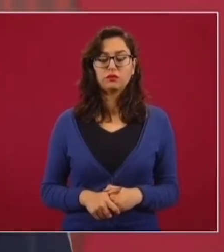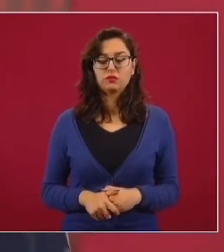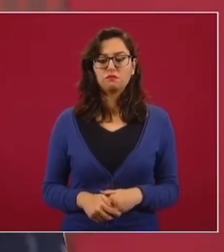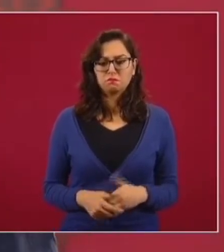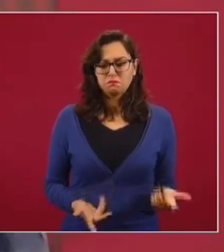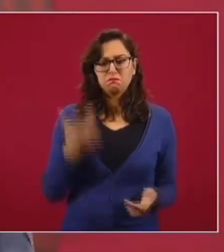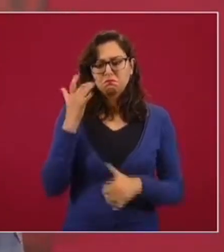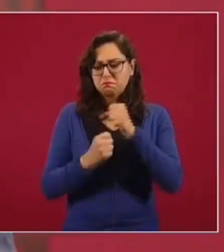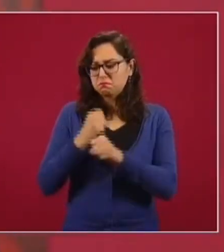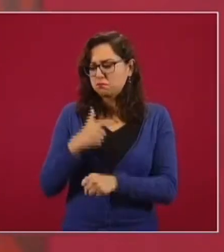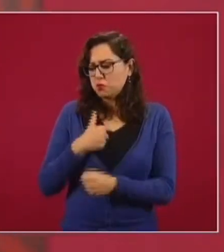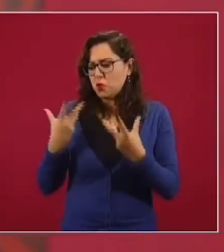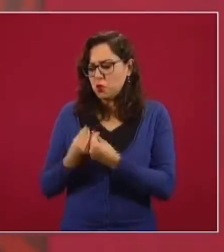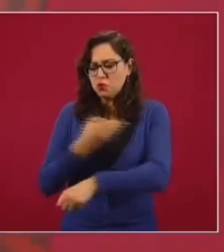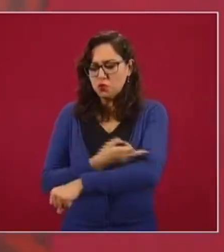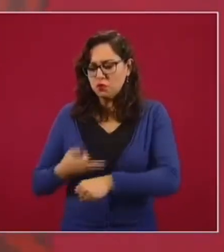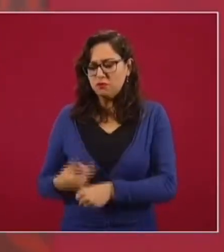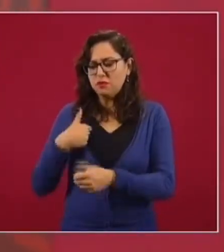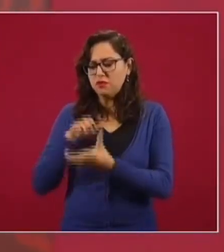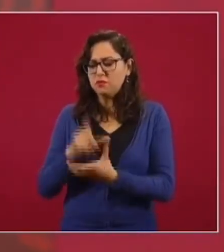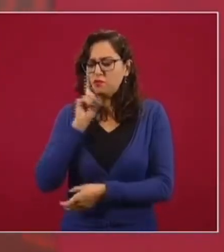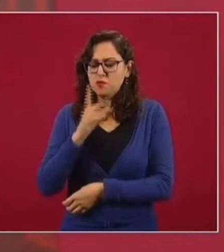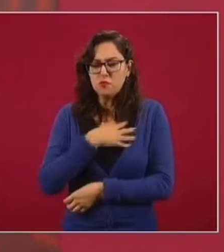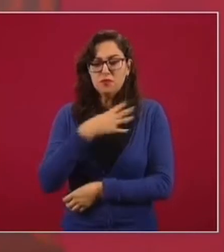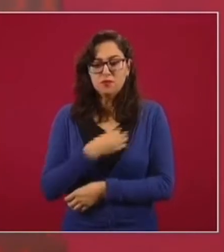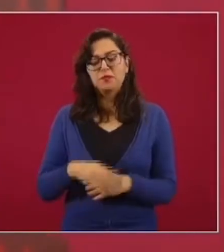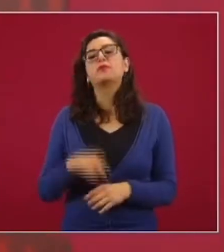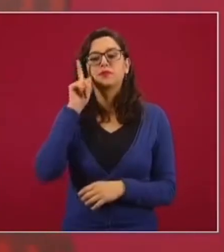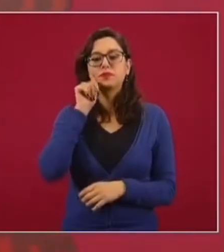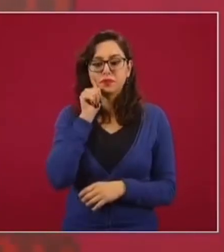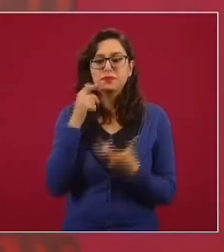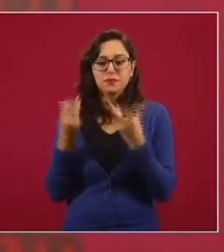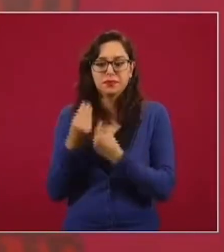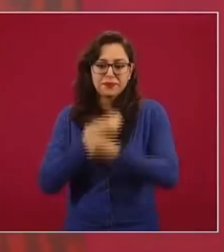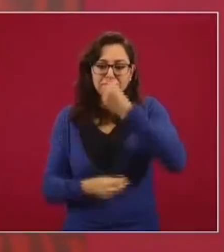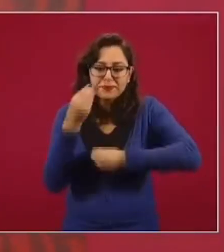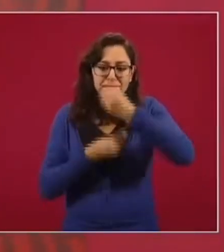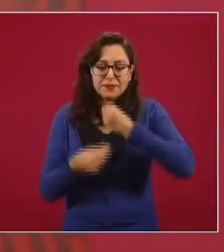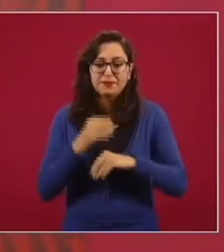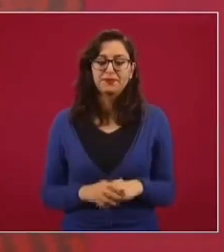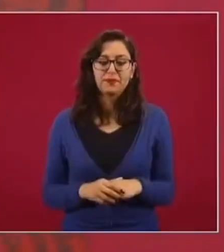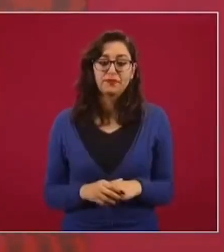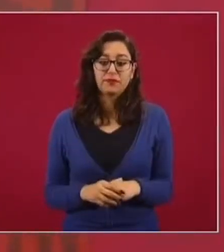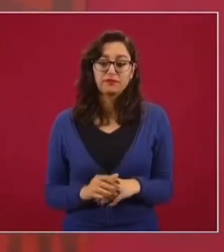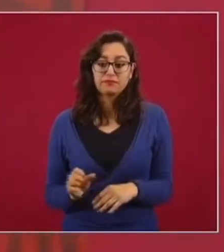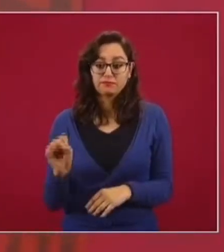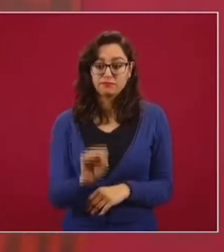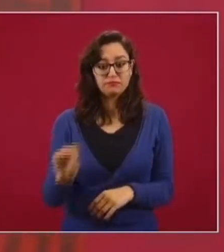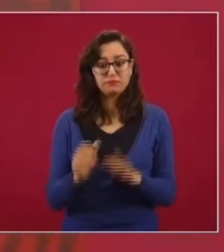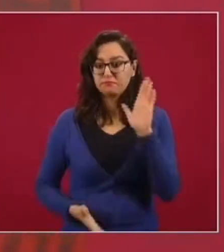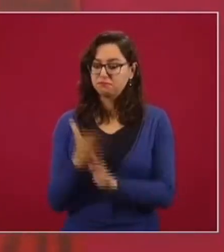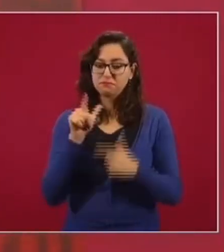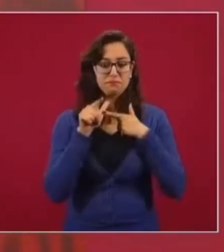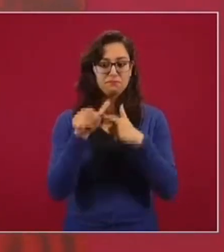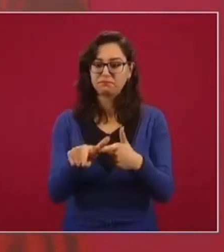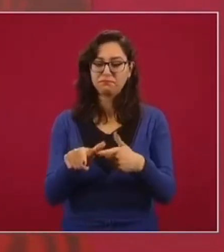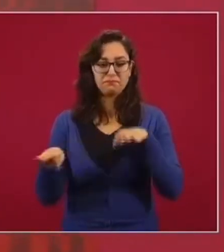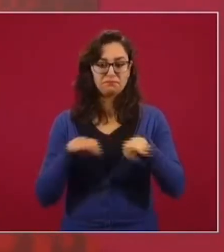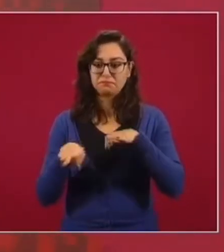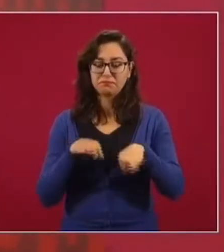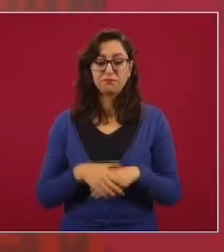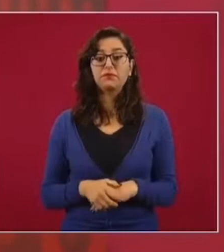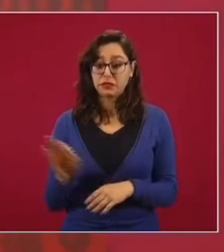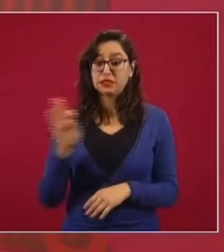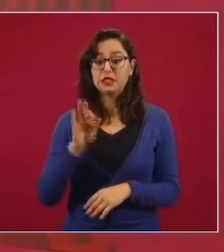familia, con mi esposa, con mis hijos. Mañana vamos a comer juntos, y ya el sábado pues a seguir.